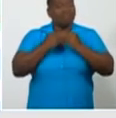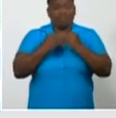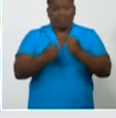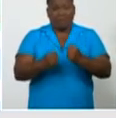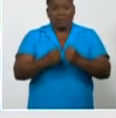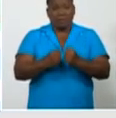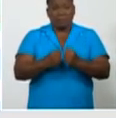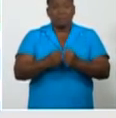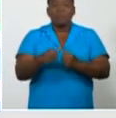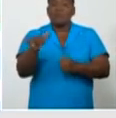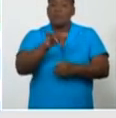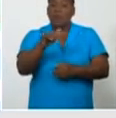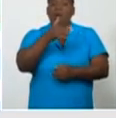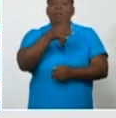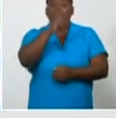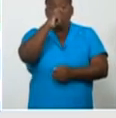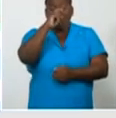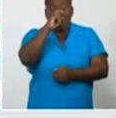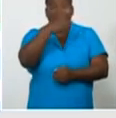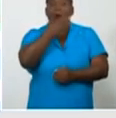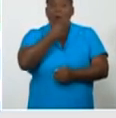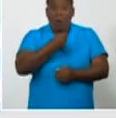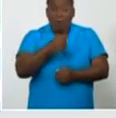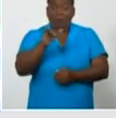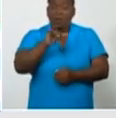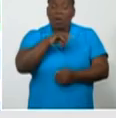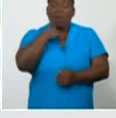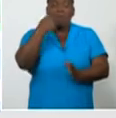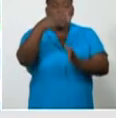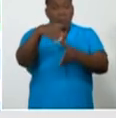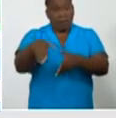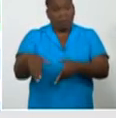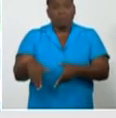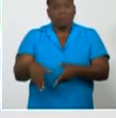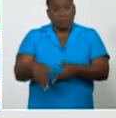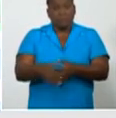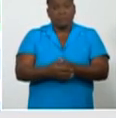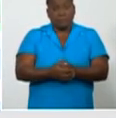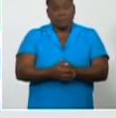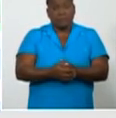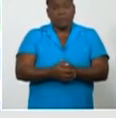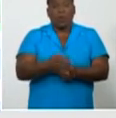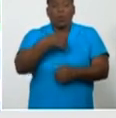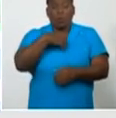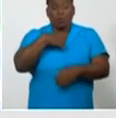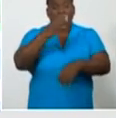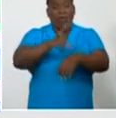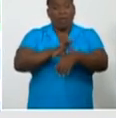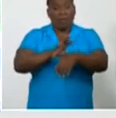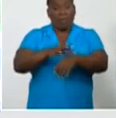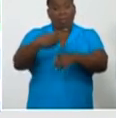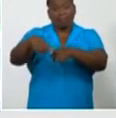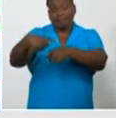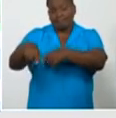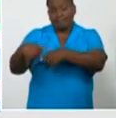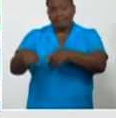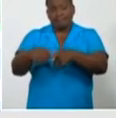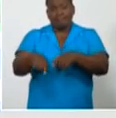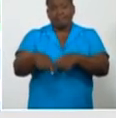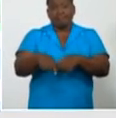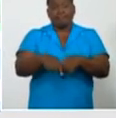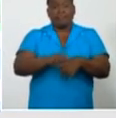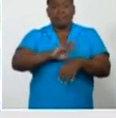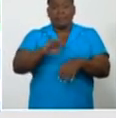jóvenes, sobre todo cuando se acompañan algunas comorbilidades. Hay que decir, viendo el gráfico